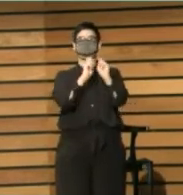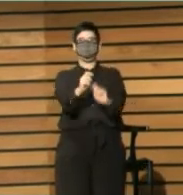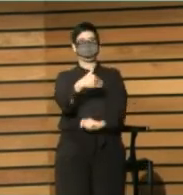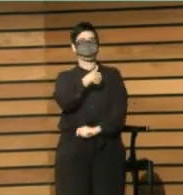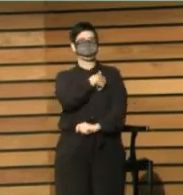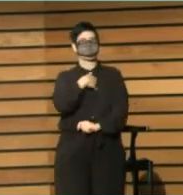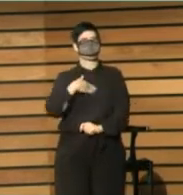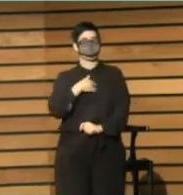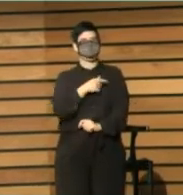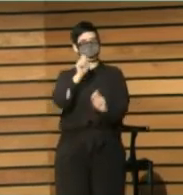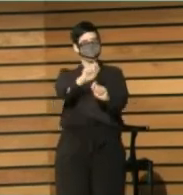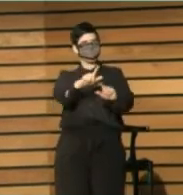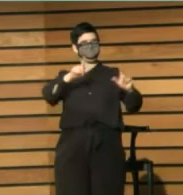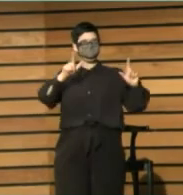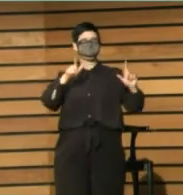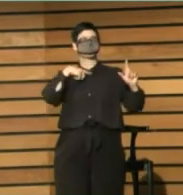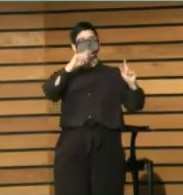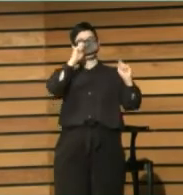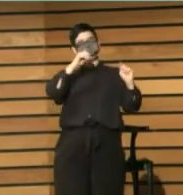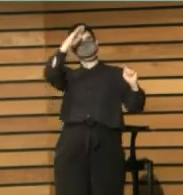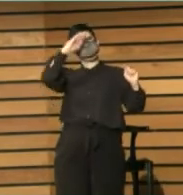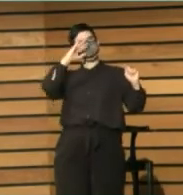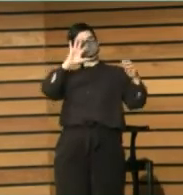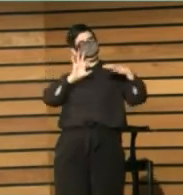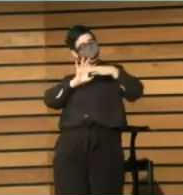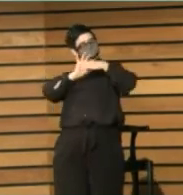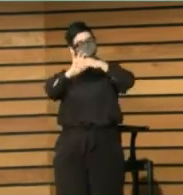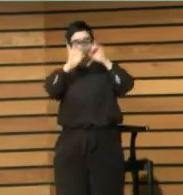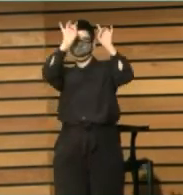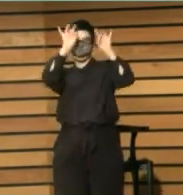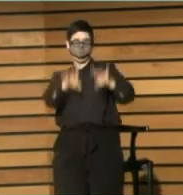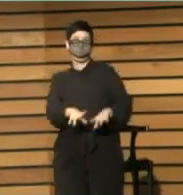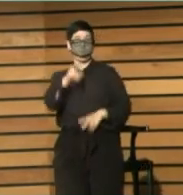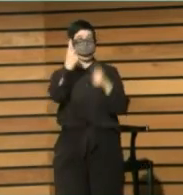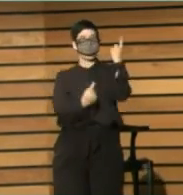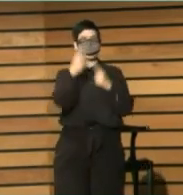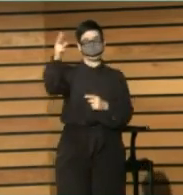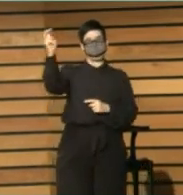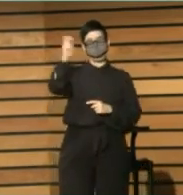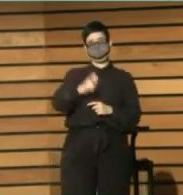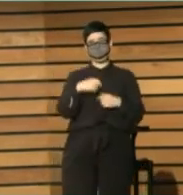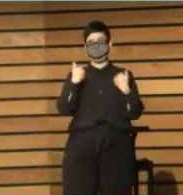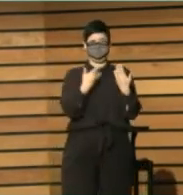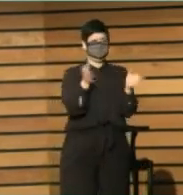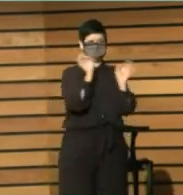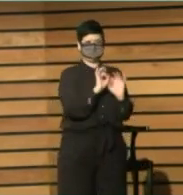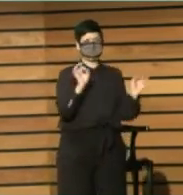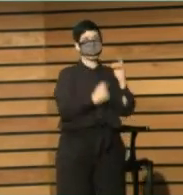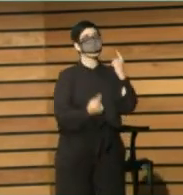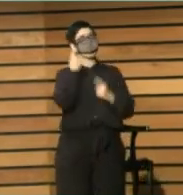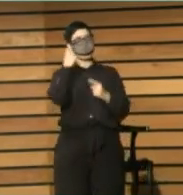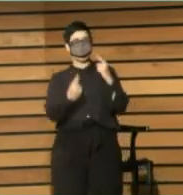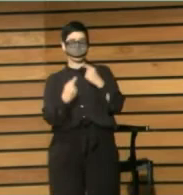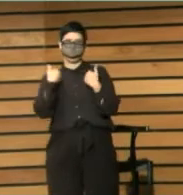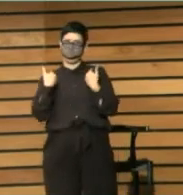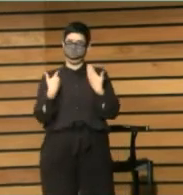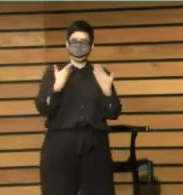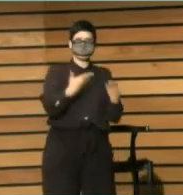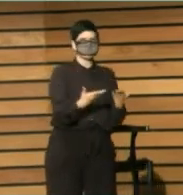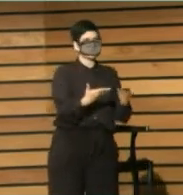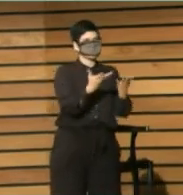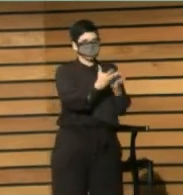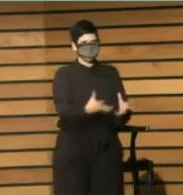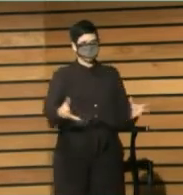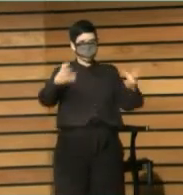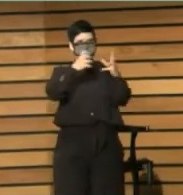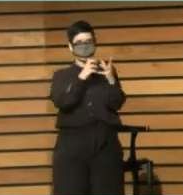padre, que muchas veces venía con nada, pero que a veces llegaba trayendo a casa una carga excepcional de naranjas